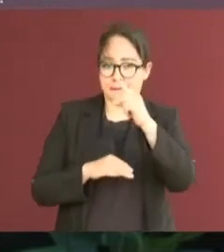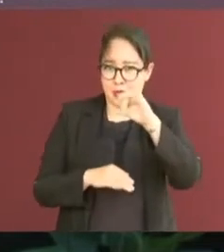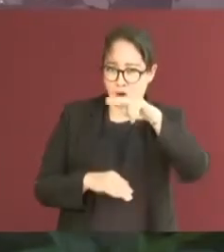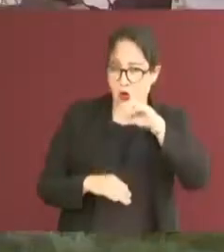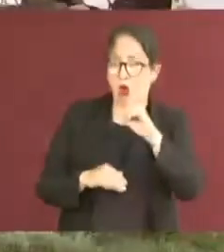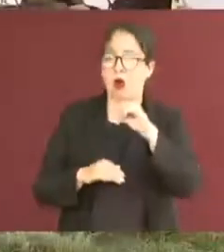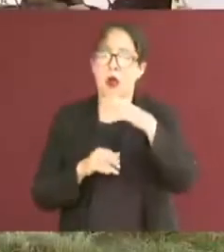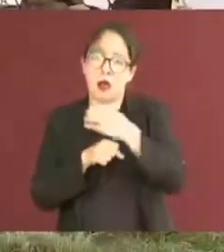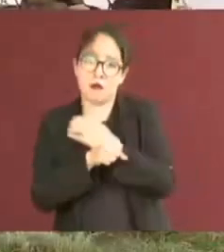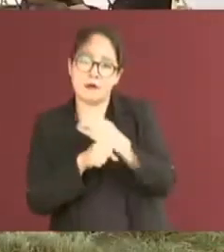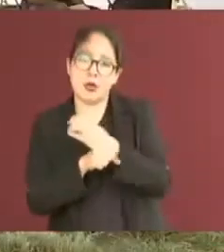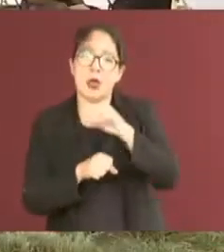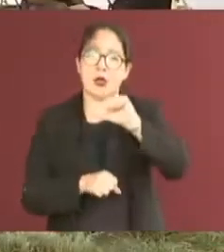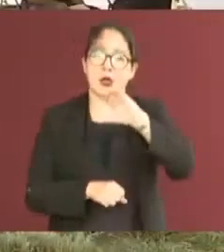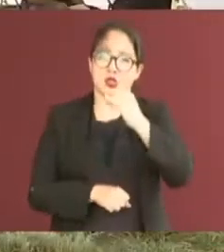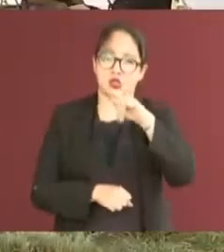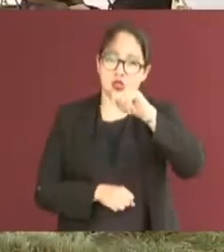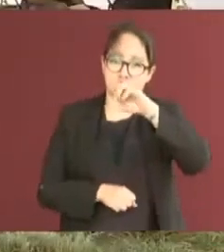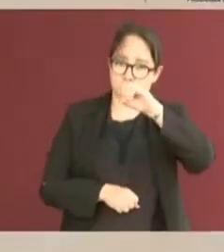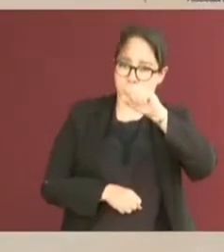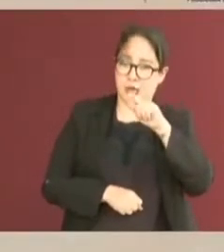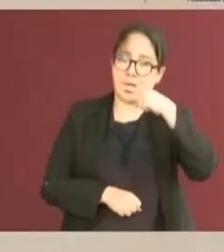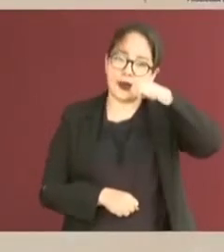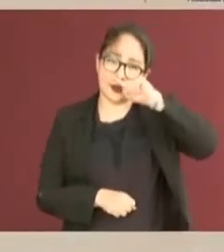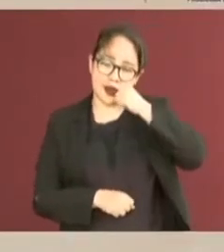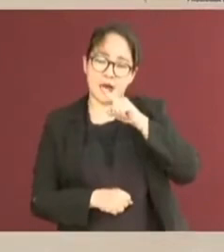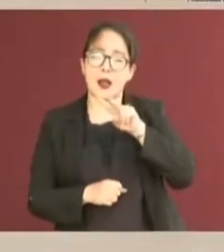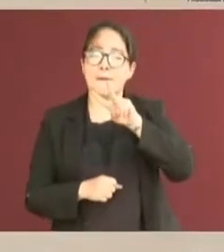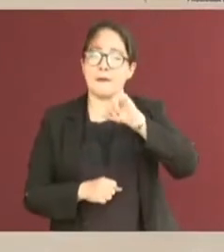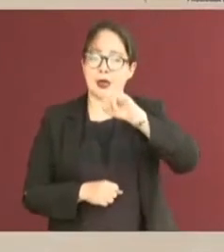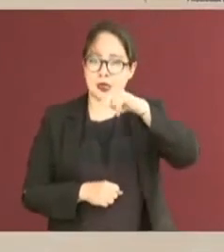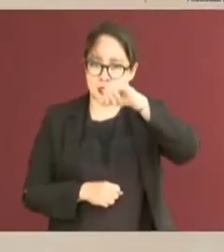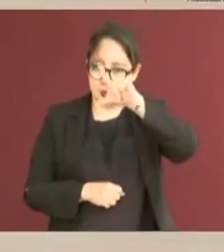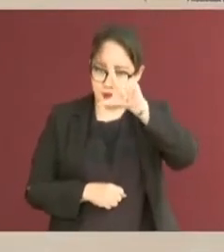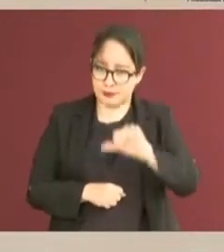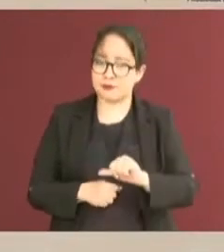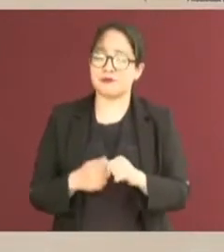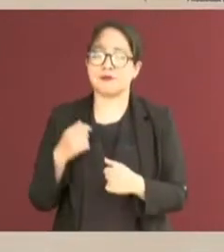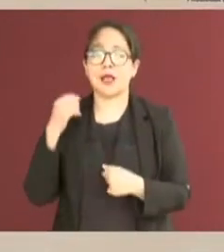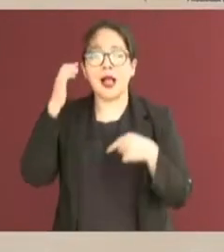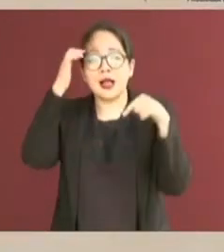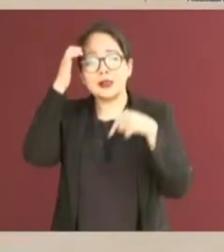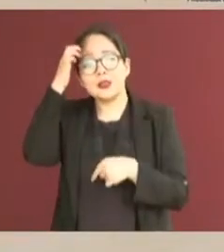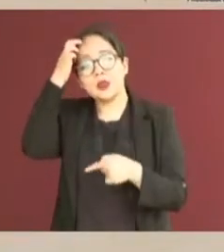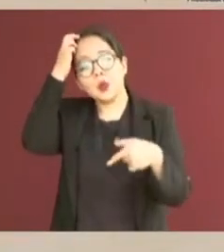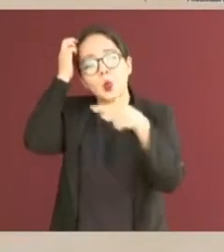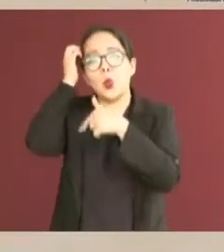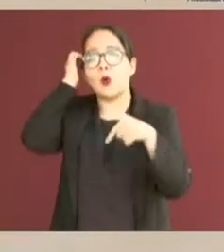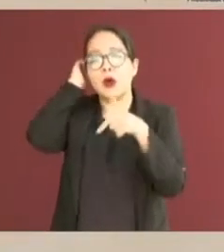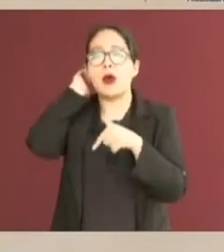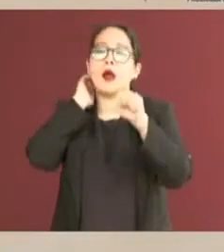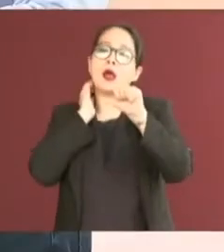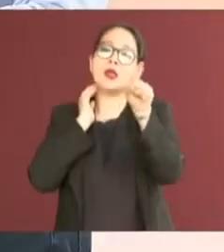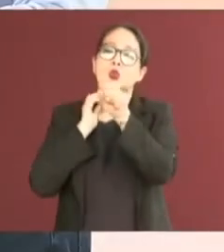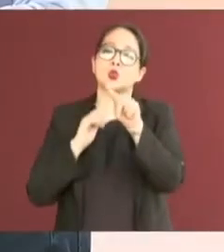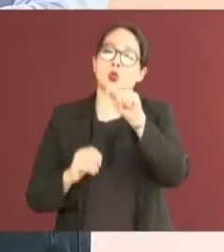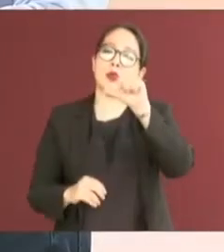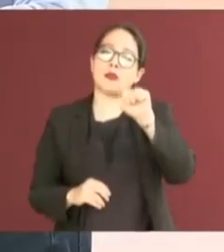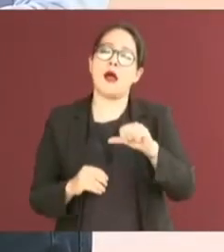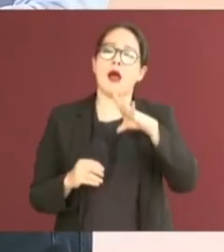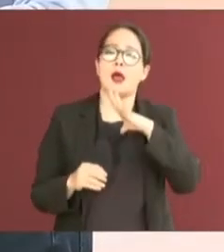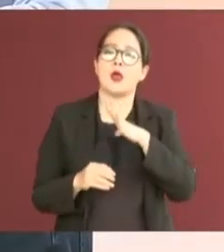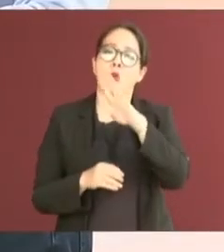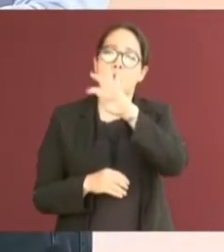achiote y la canela y vainilla. En este municipio de José Azueta ya contamos con más de 400.000